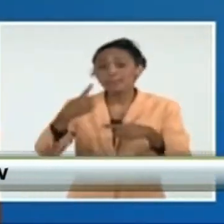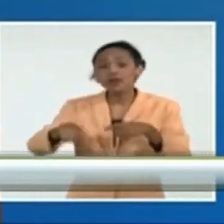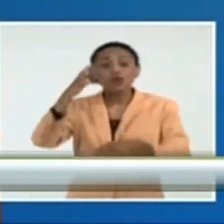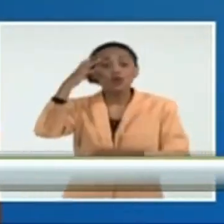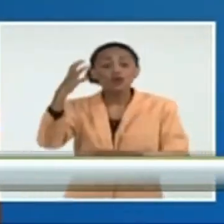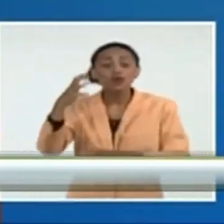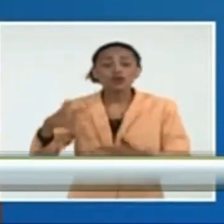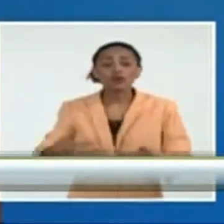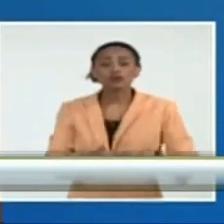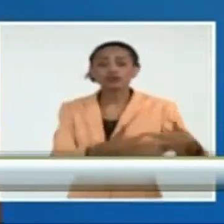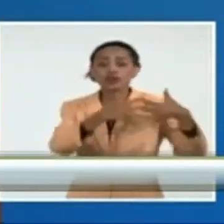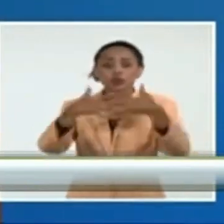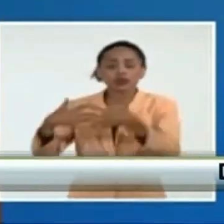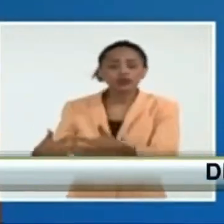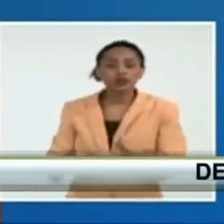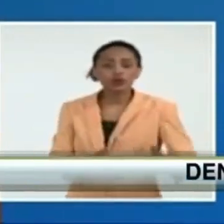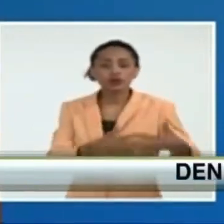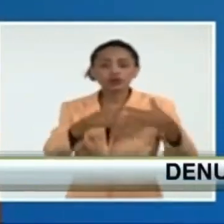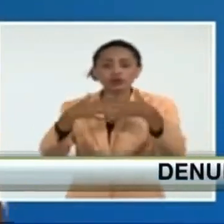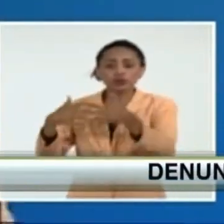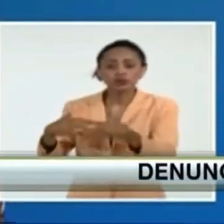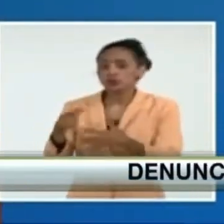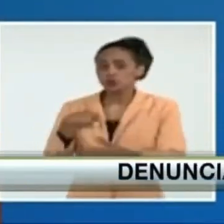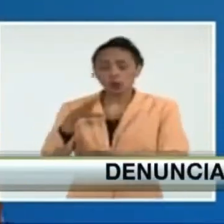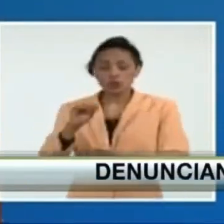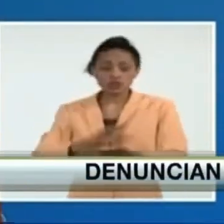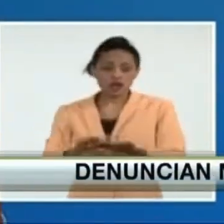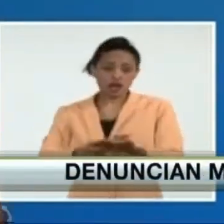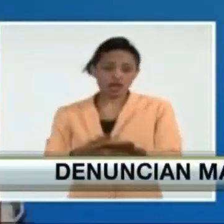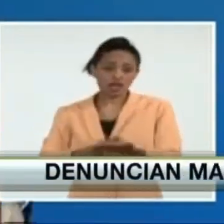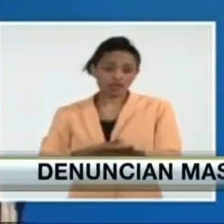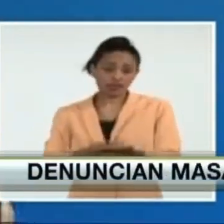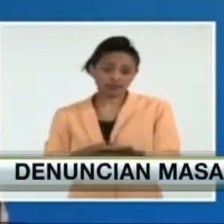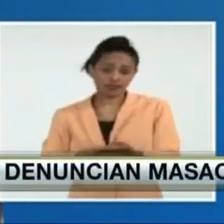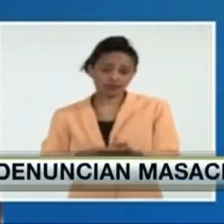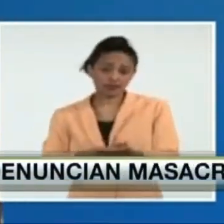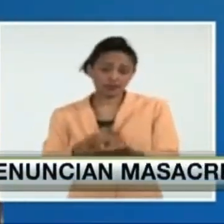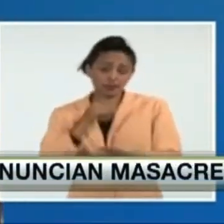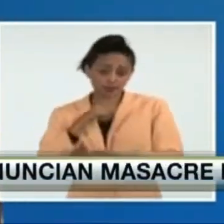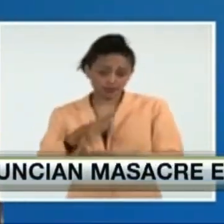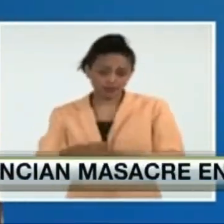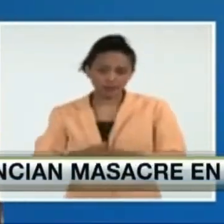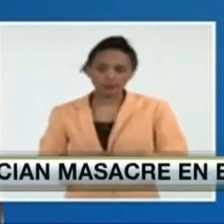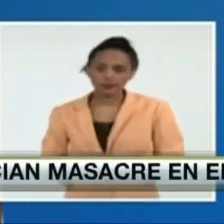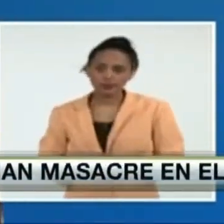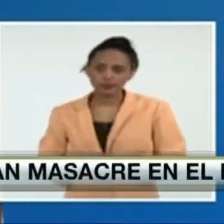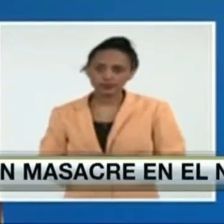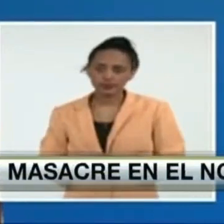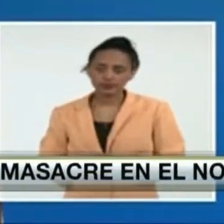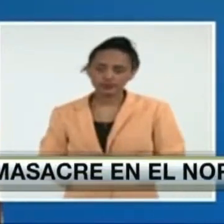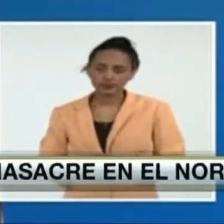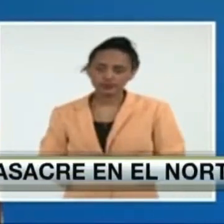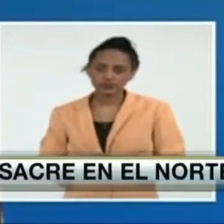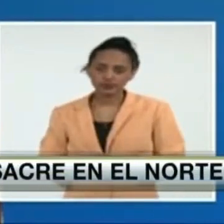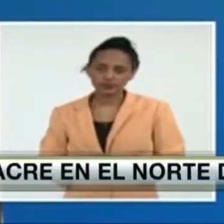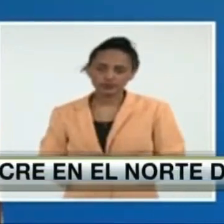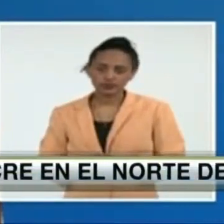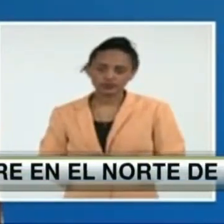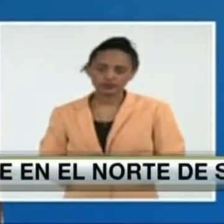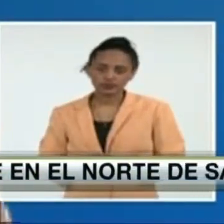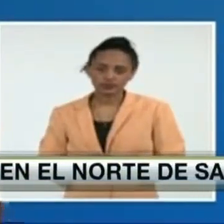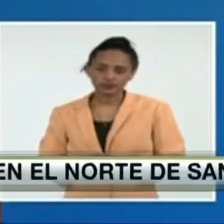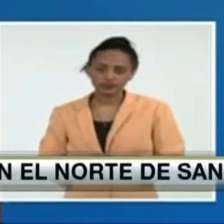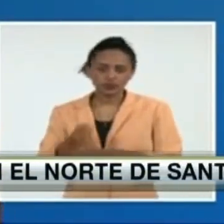Unidos ha sido muy tímido en referirse a ellos, como el de los llamados falsos positivos o los asesinatos